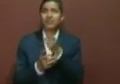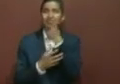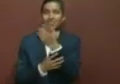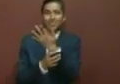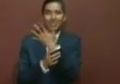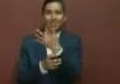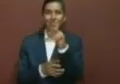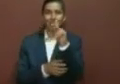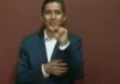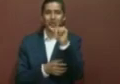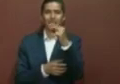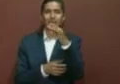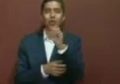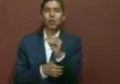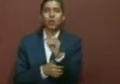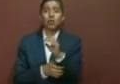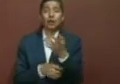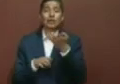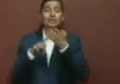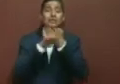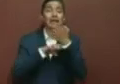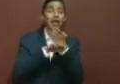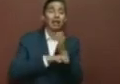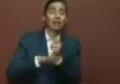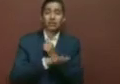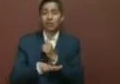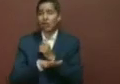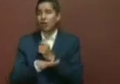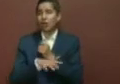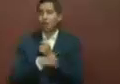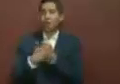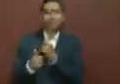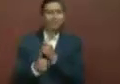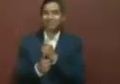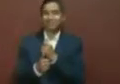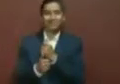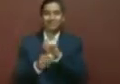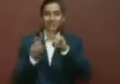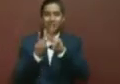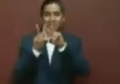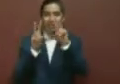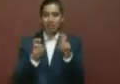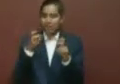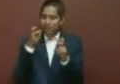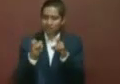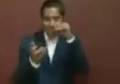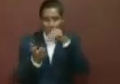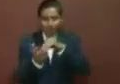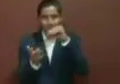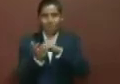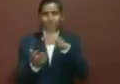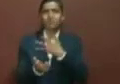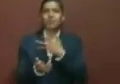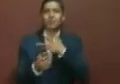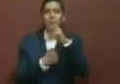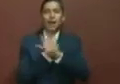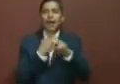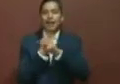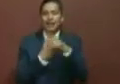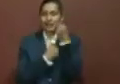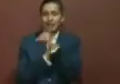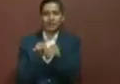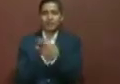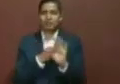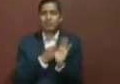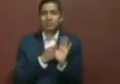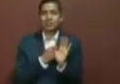Pacheco, es que los estados, no es un tema que está presente en el país, y desde